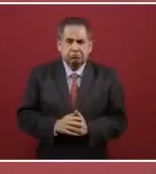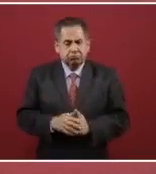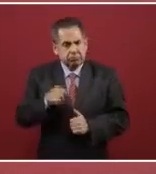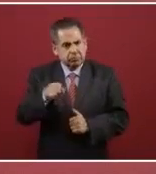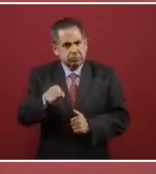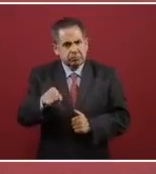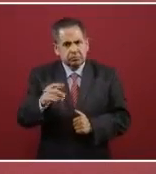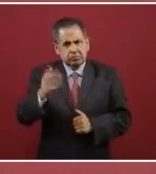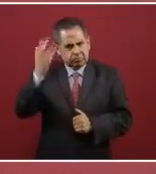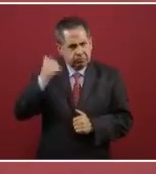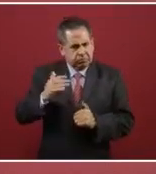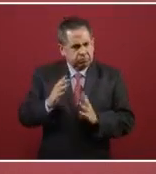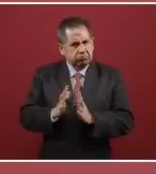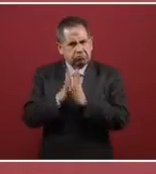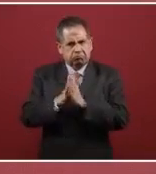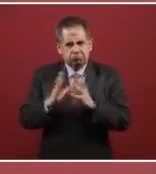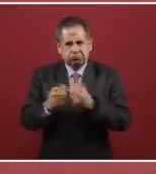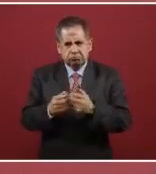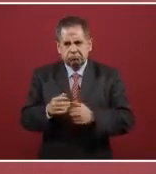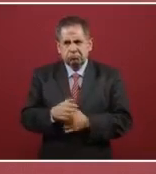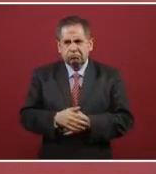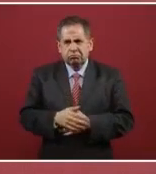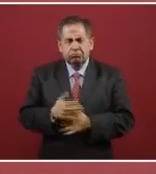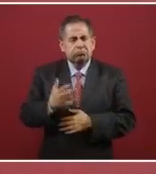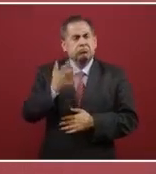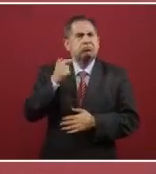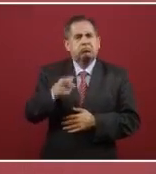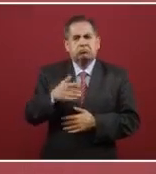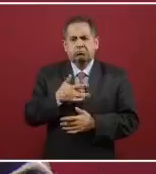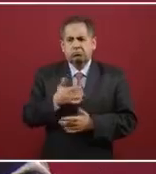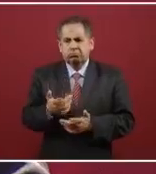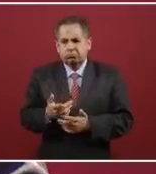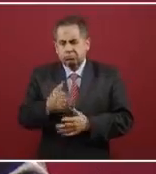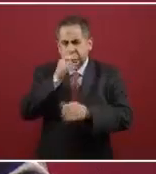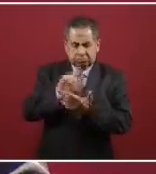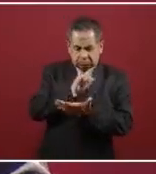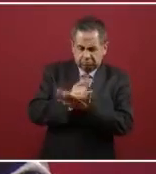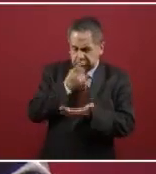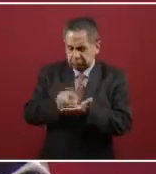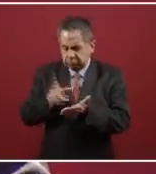que él estaba participando. No sé si legalmente está impedido.